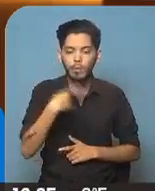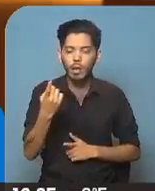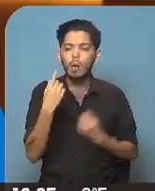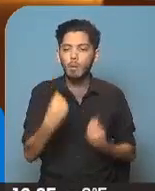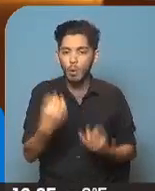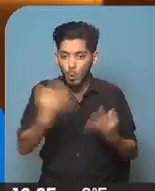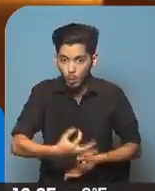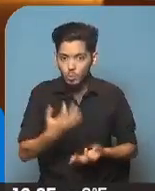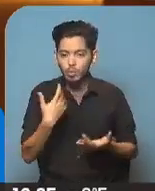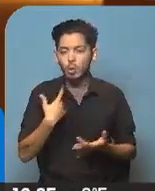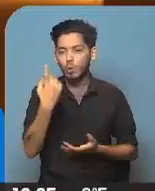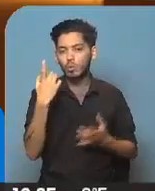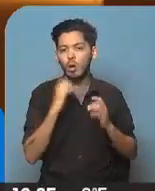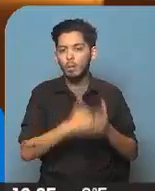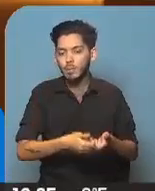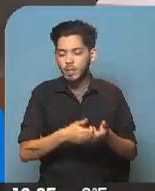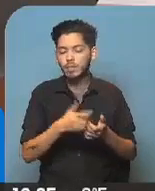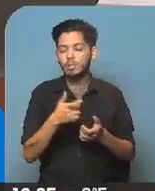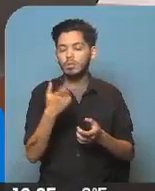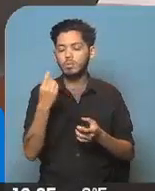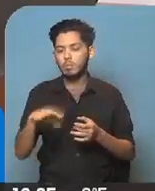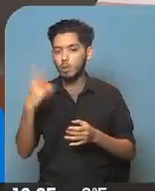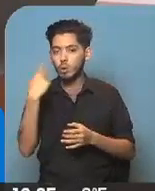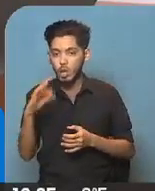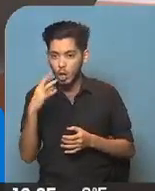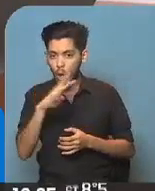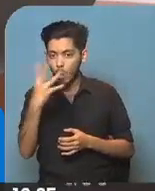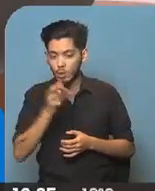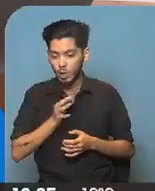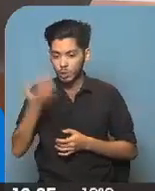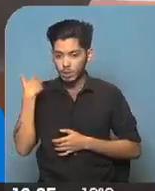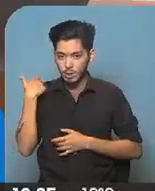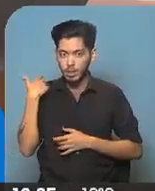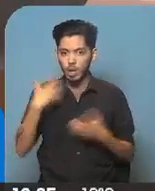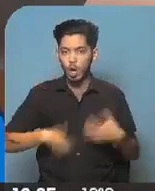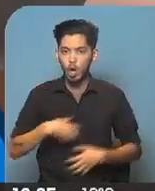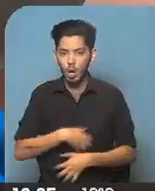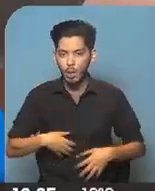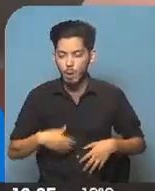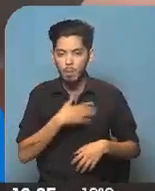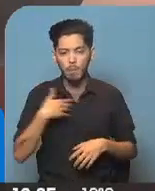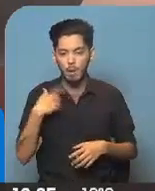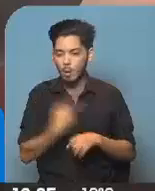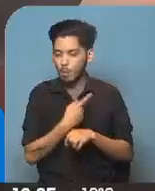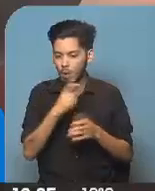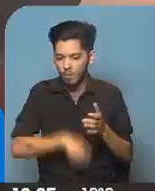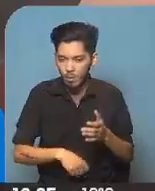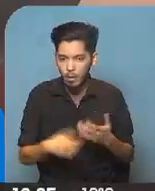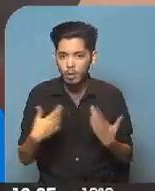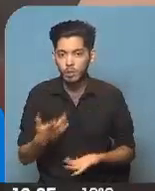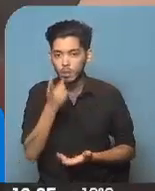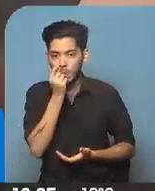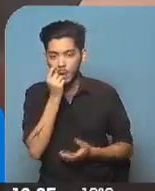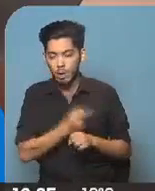uno de mis asesores perdió un hijo hace cuatro años atrás y querían donar los órganos la mamá no estaba en condiciones de firmar entonces el papá